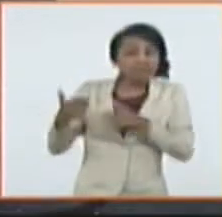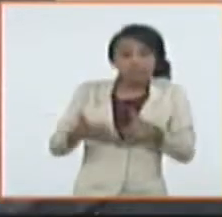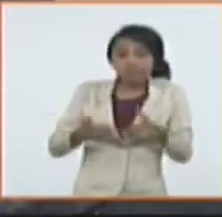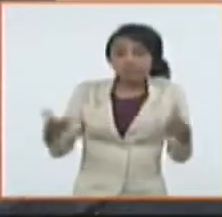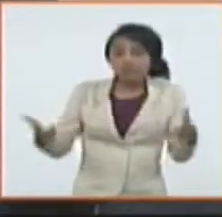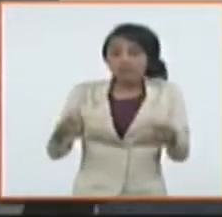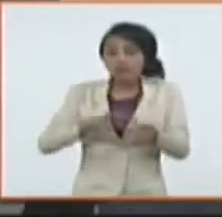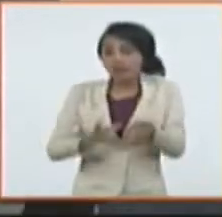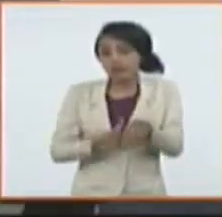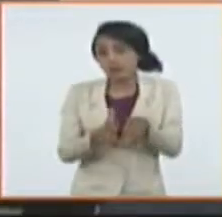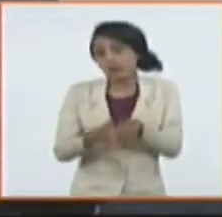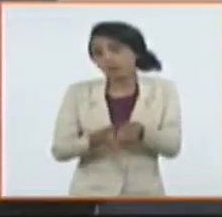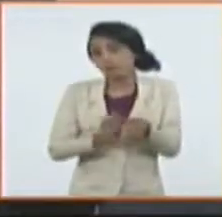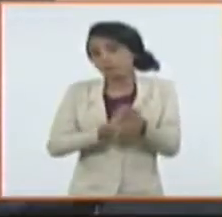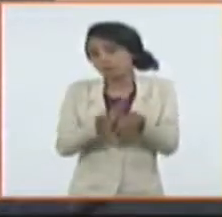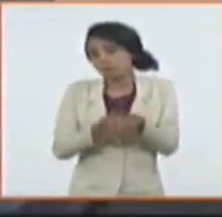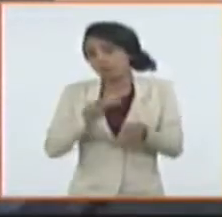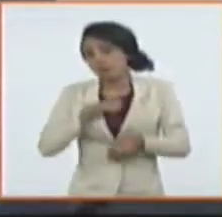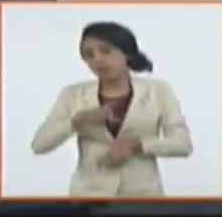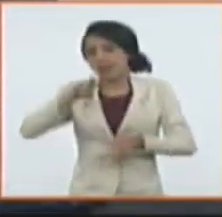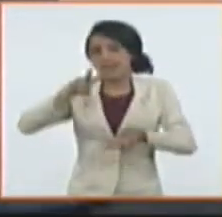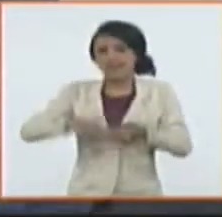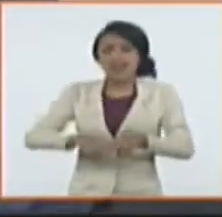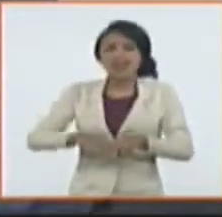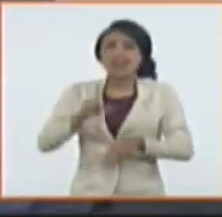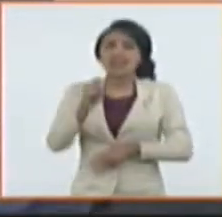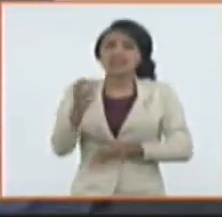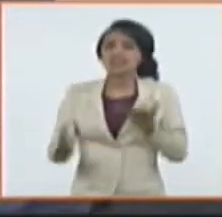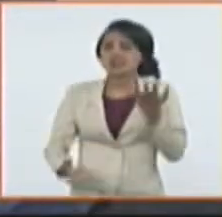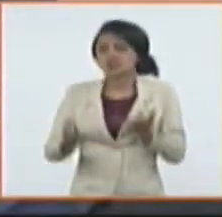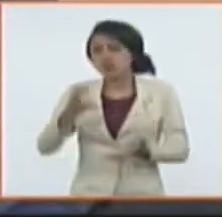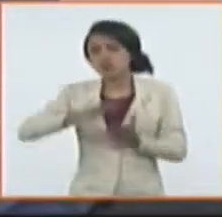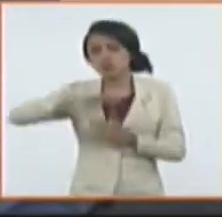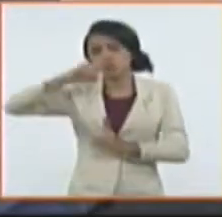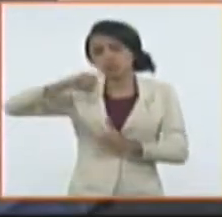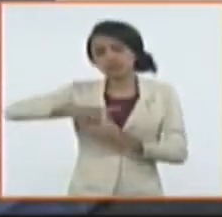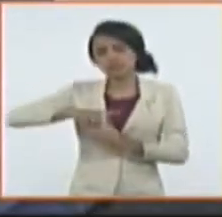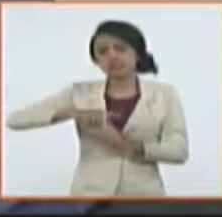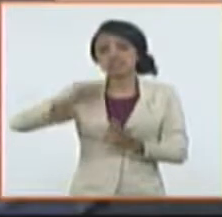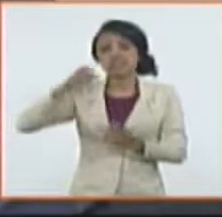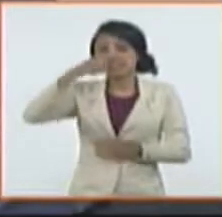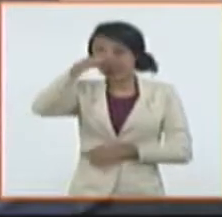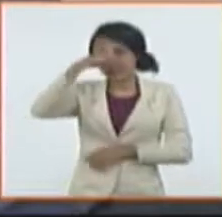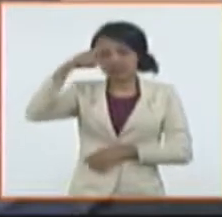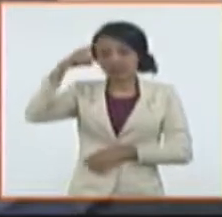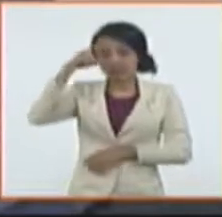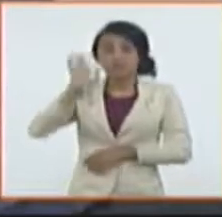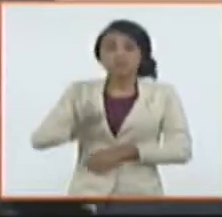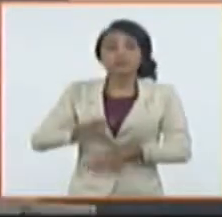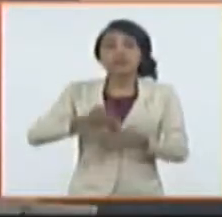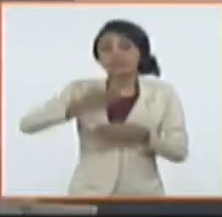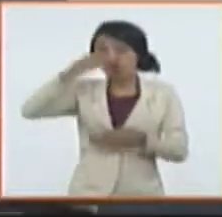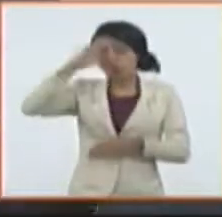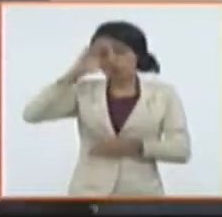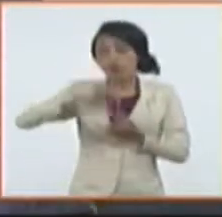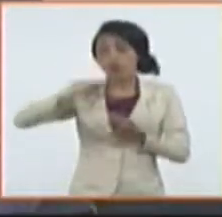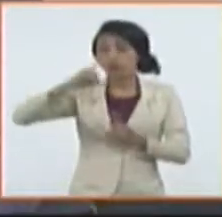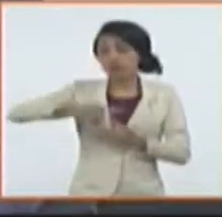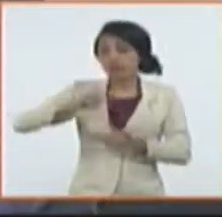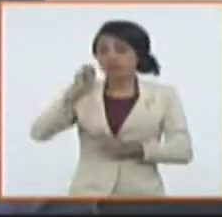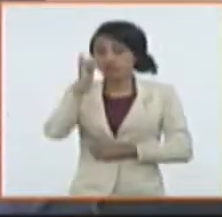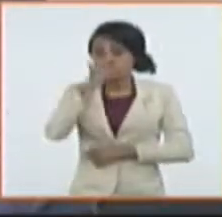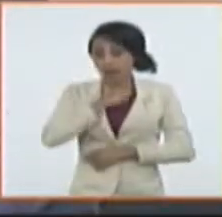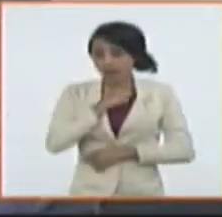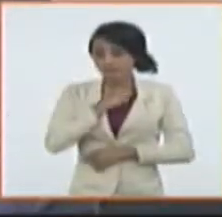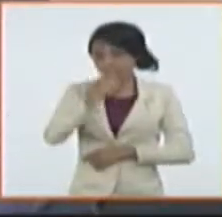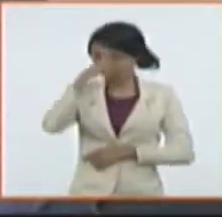Habana, Cienfuegos, Matanzas, Santiago de Cuba, Guantánamo, Ciego de Ávila. Empiezan